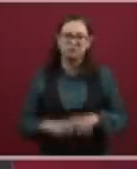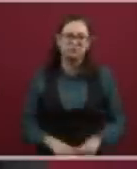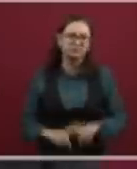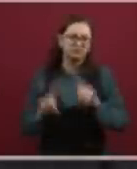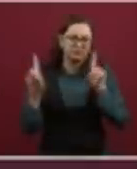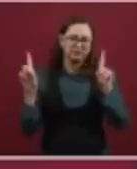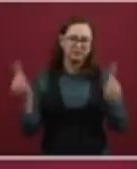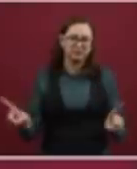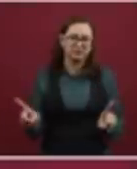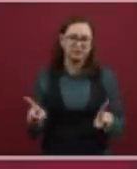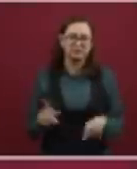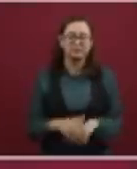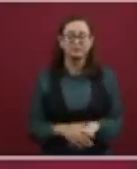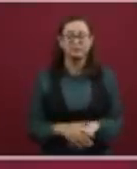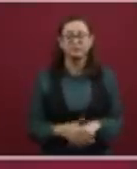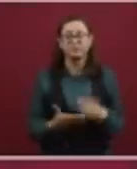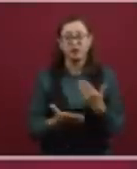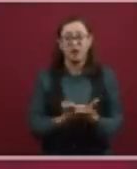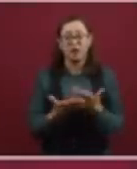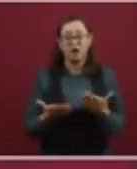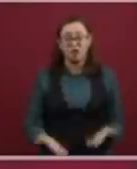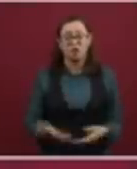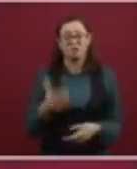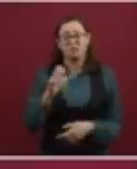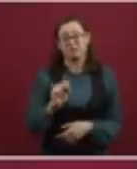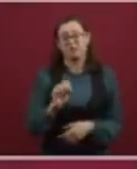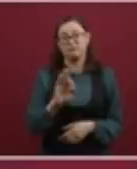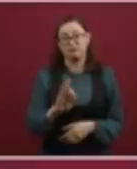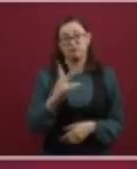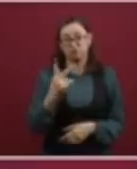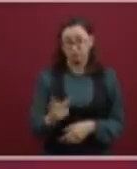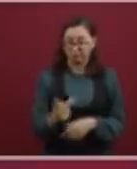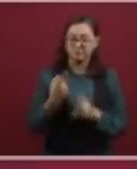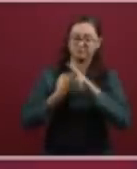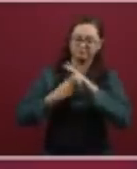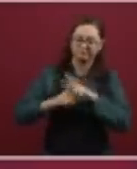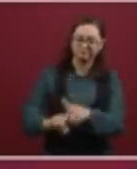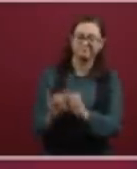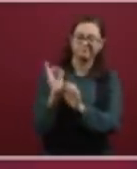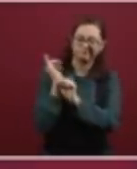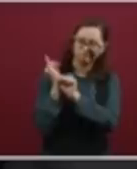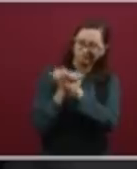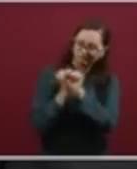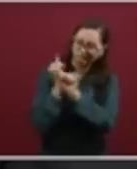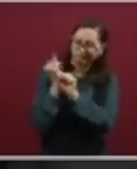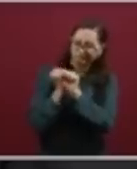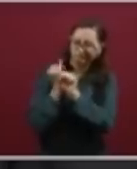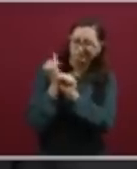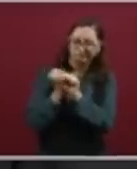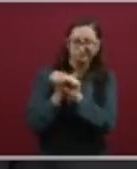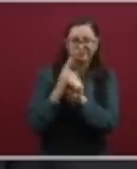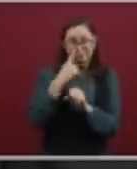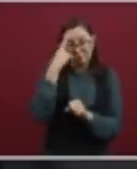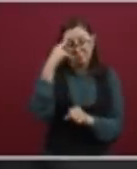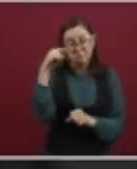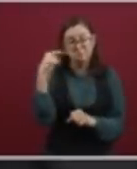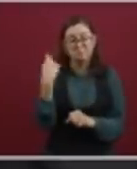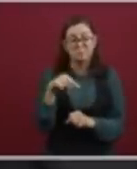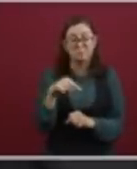la Secretaría de la Función Pública está haciendo la investigación para